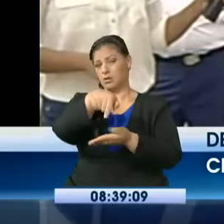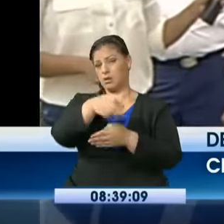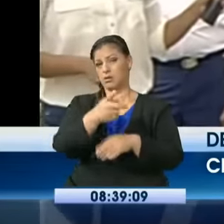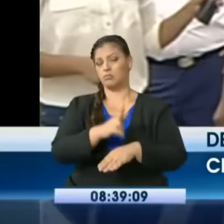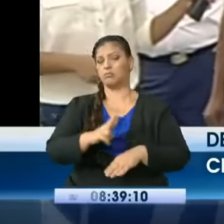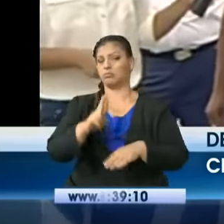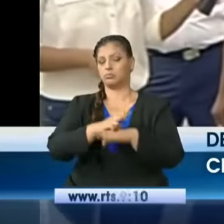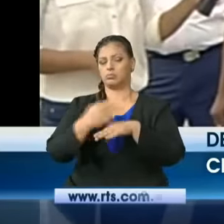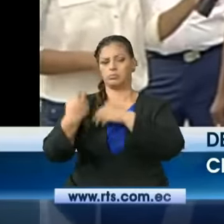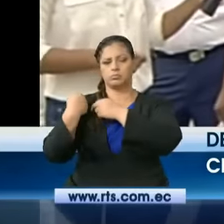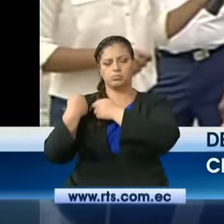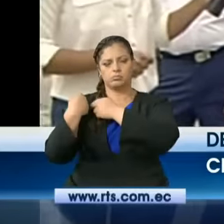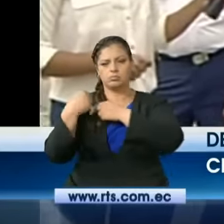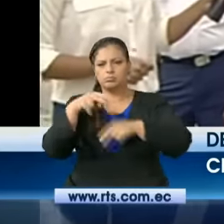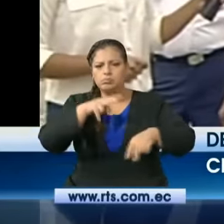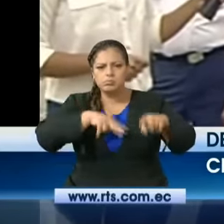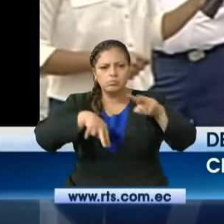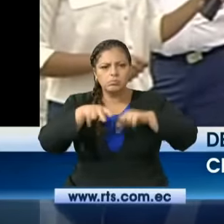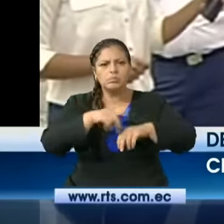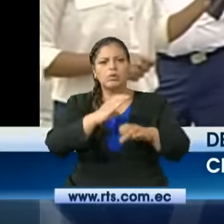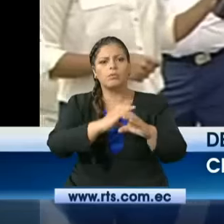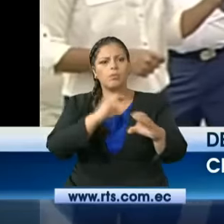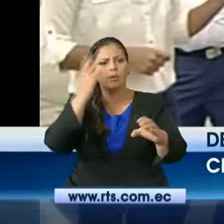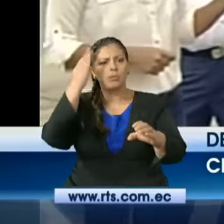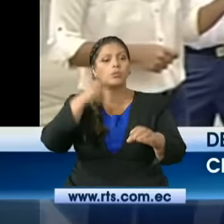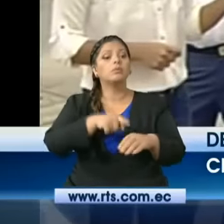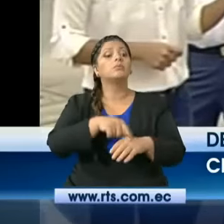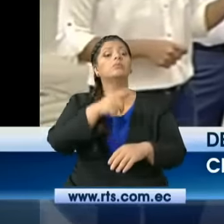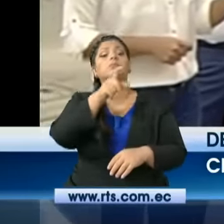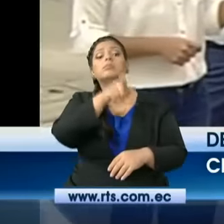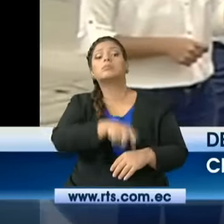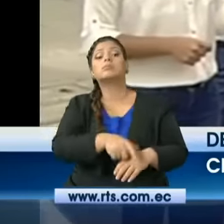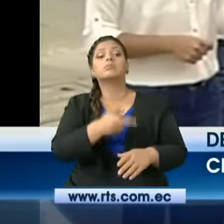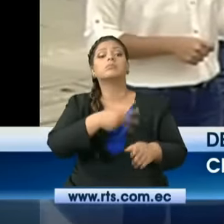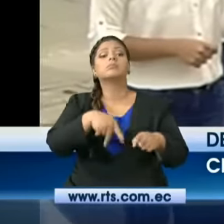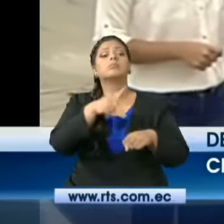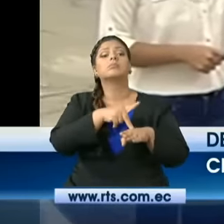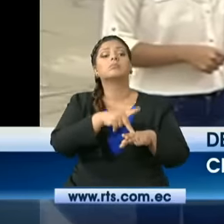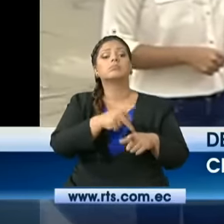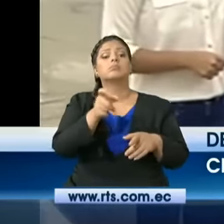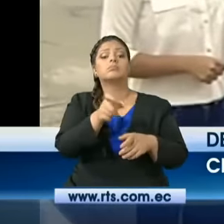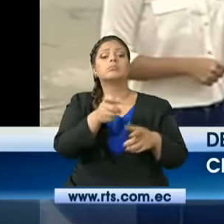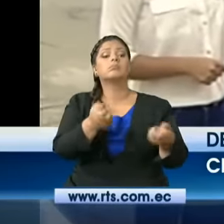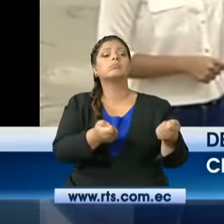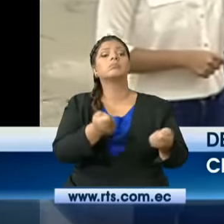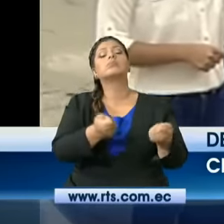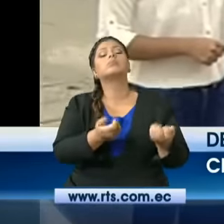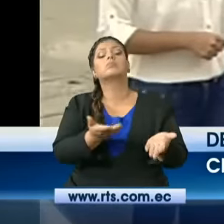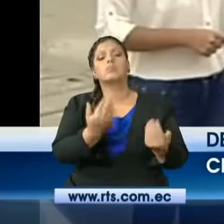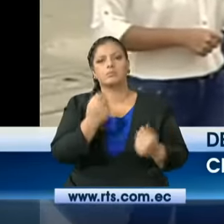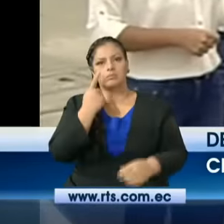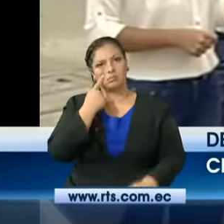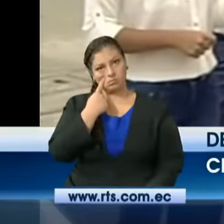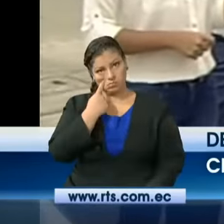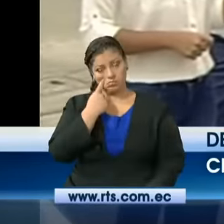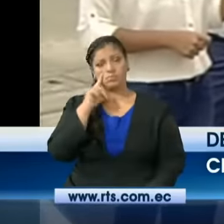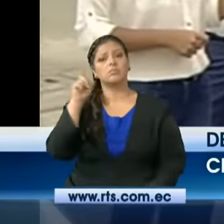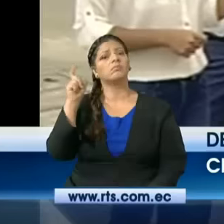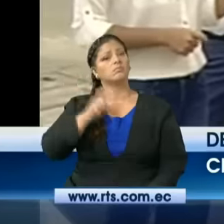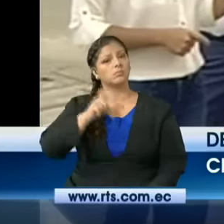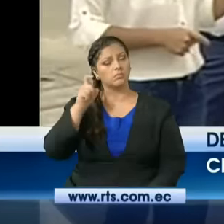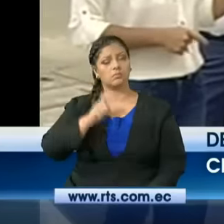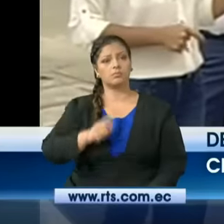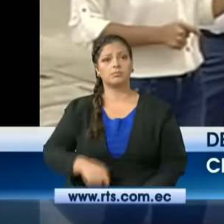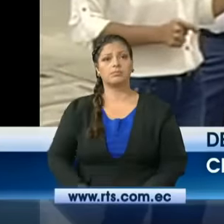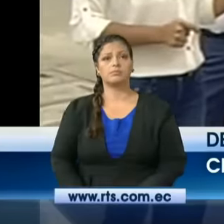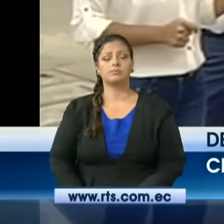con licencia profesional. Pero este señor, a vehículos totalmente informales, irregulares, un negocio totalmente al margen